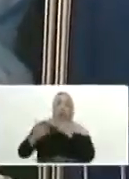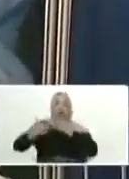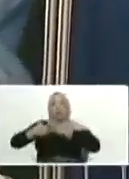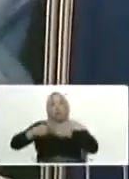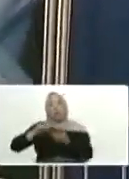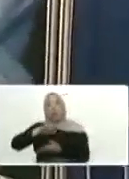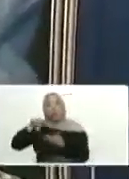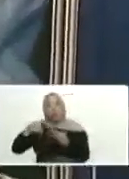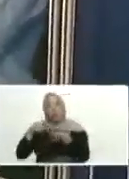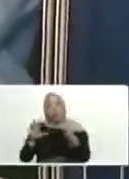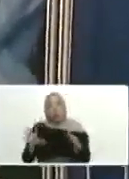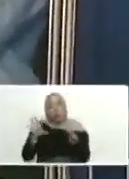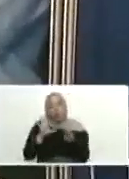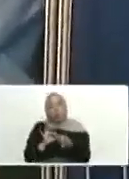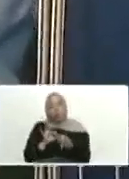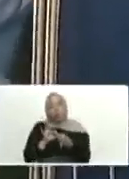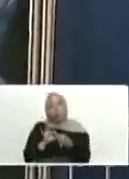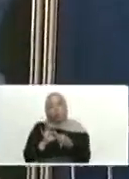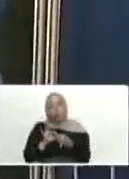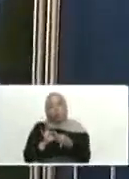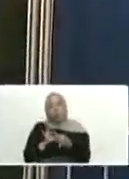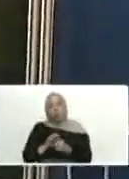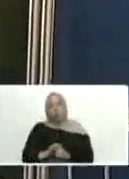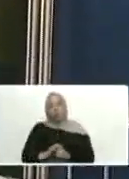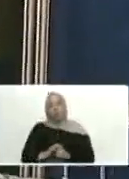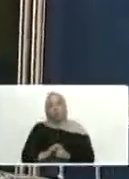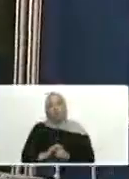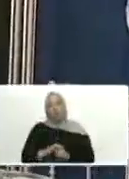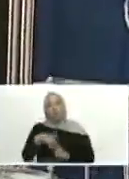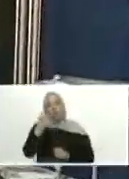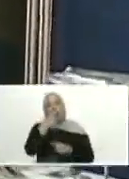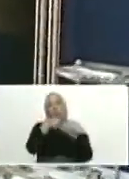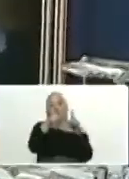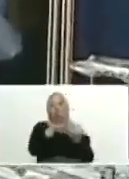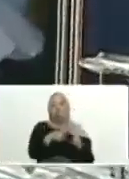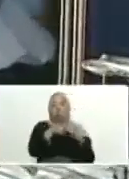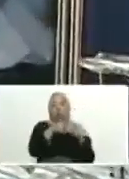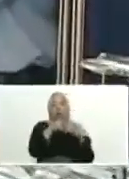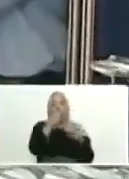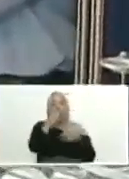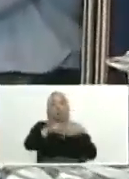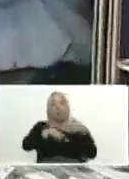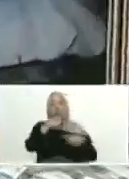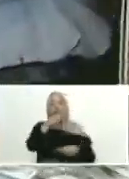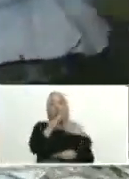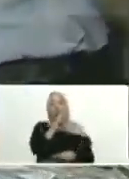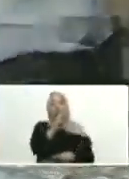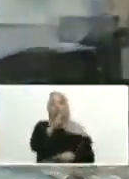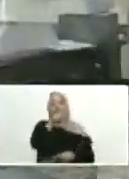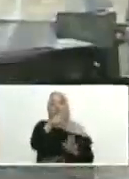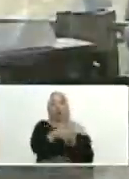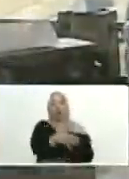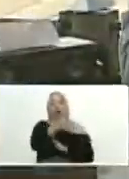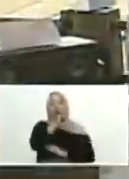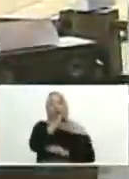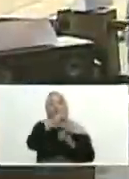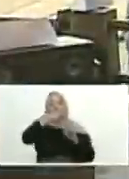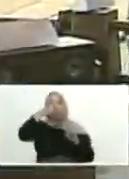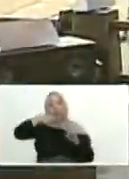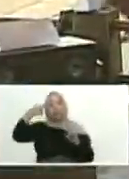en una alianza estratégica los aislantes tipo Acuña para luego ir a la superestructura de la celda